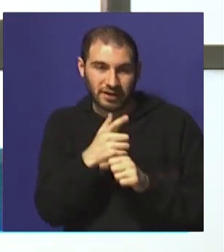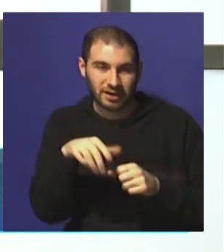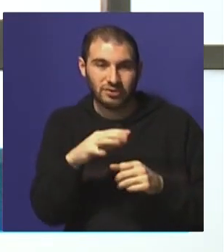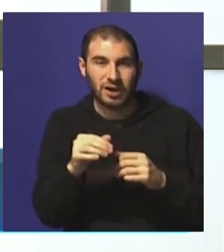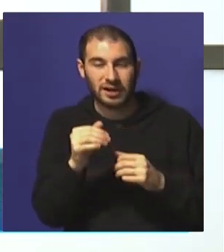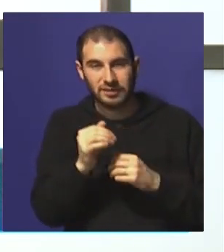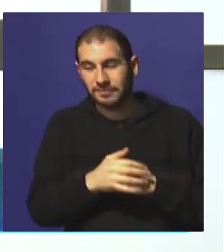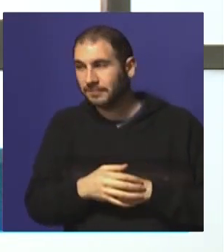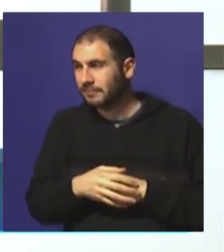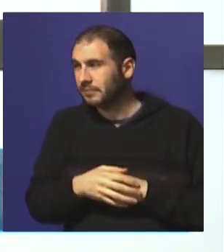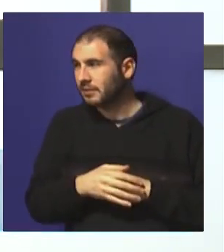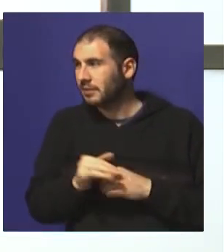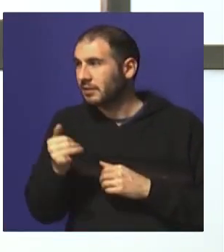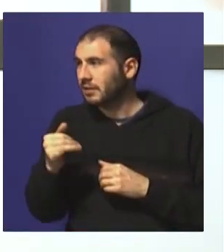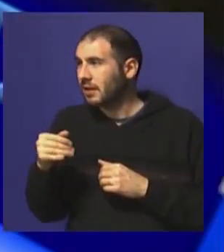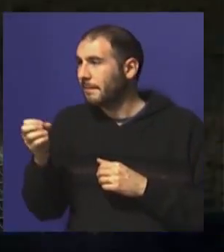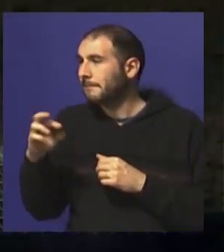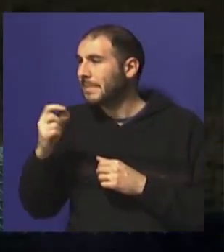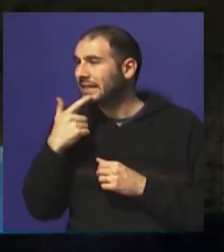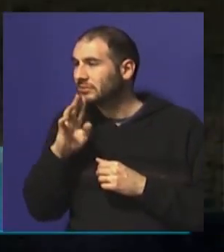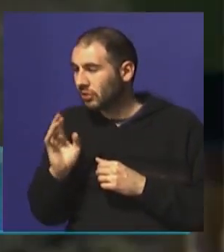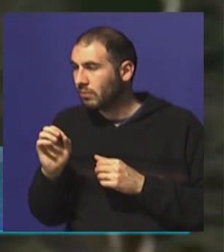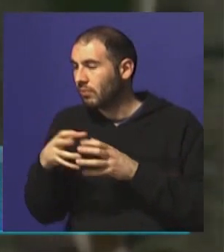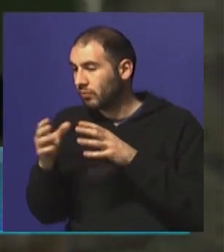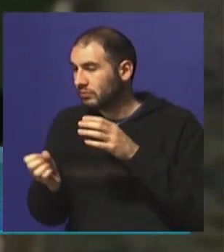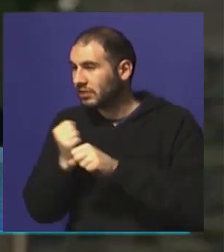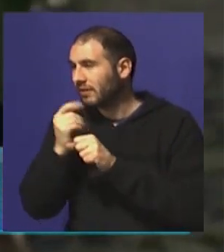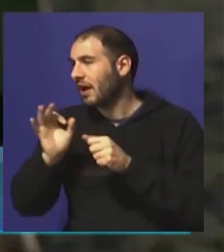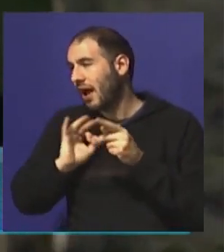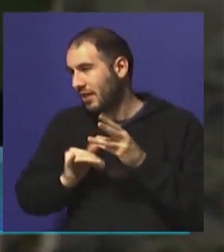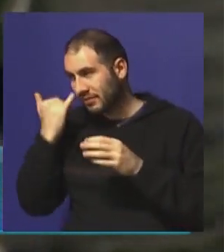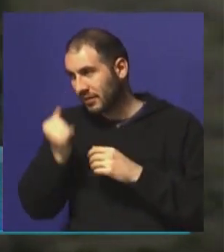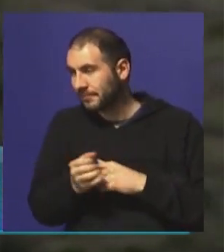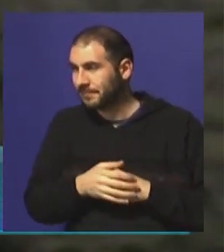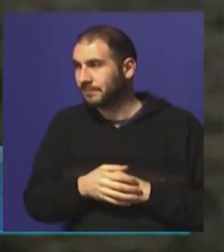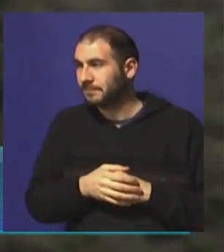Helada Negra. Sí, bueno, Pasto es una productora que ya viene trabajando hace varios años,